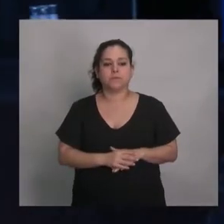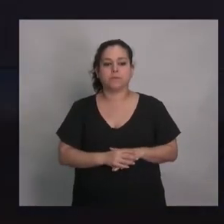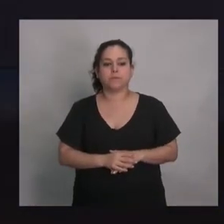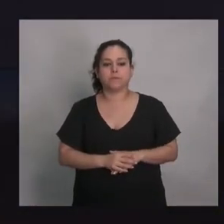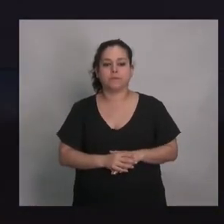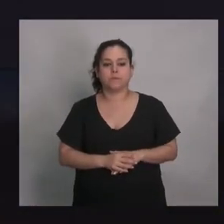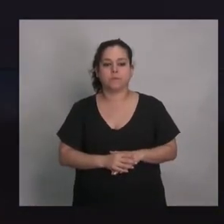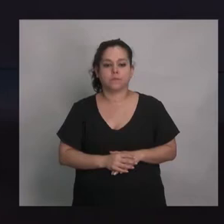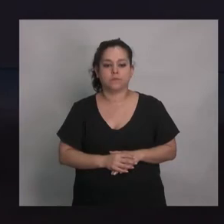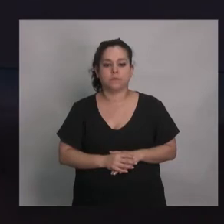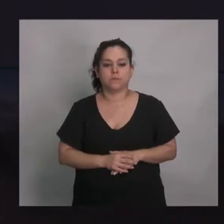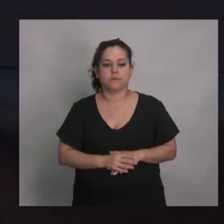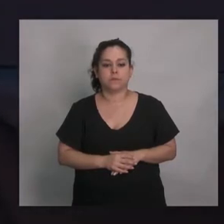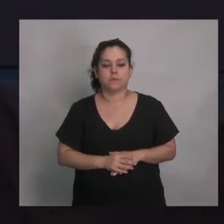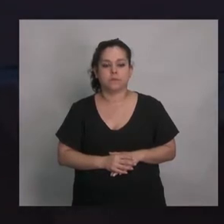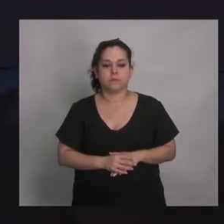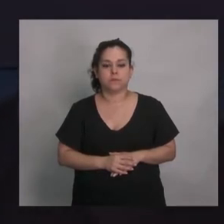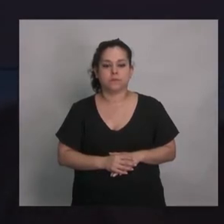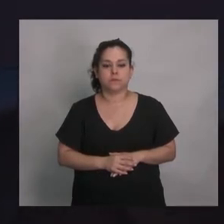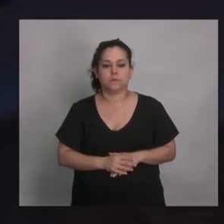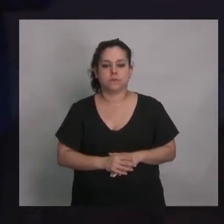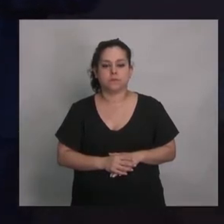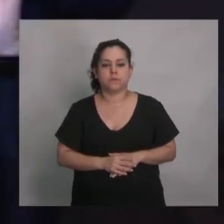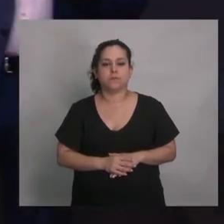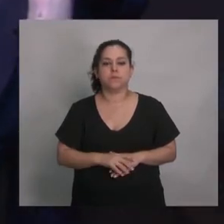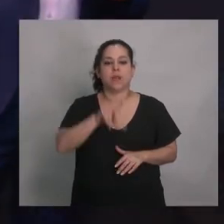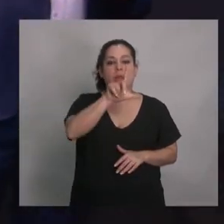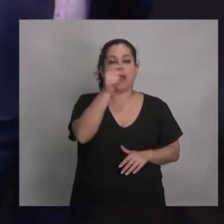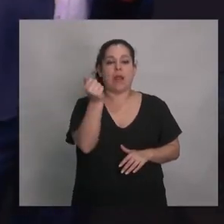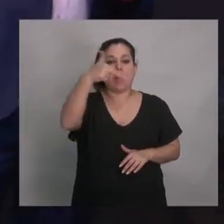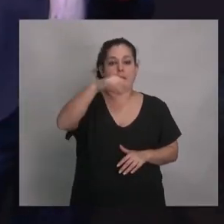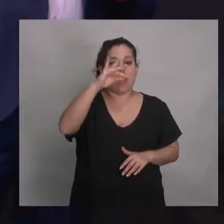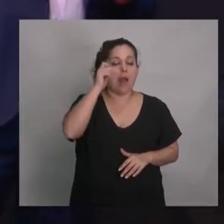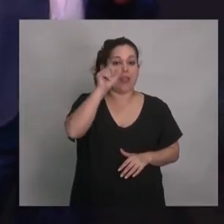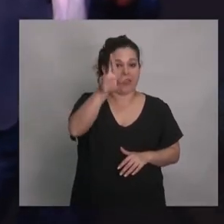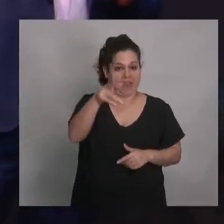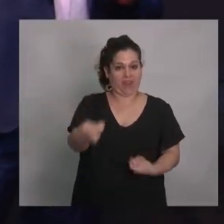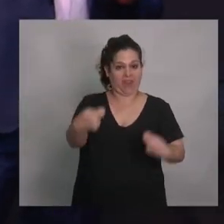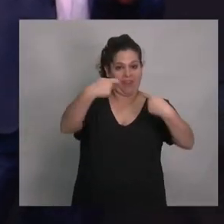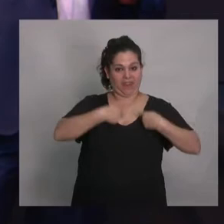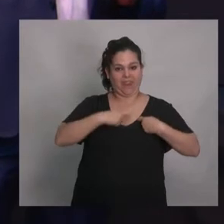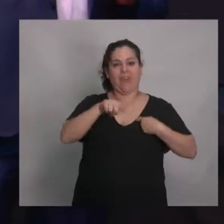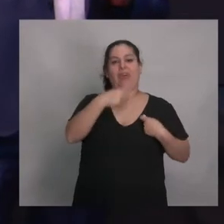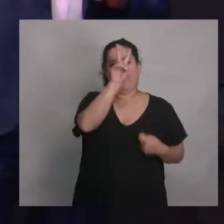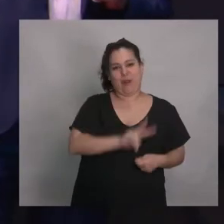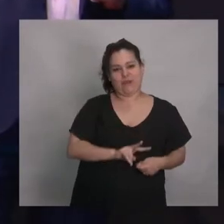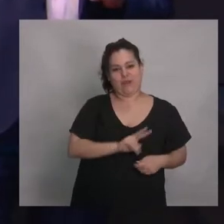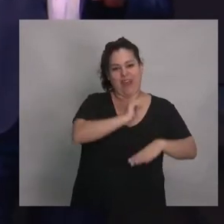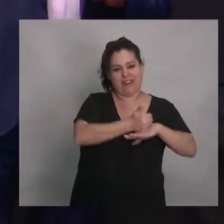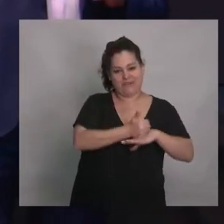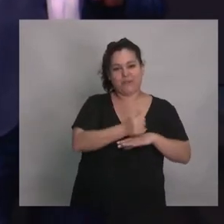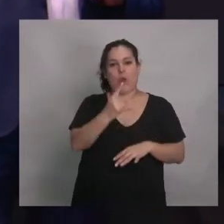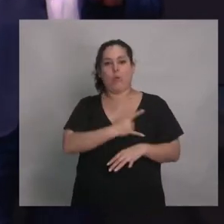las llamo a edgardo lander otro venezolano en el escenario